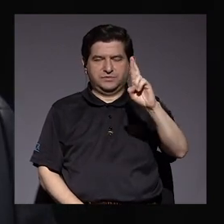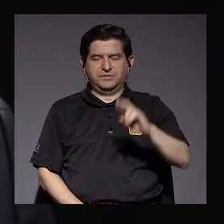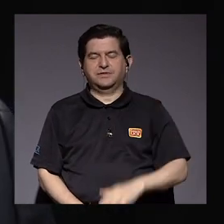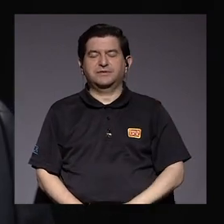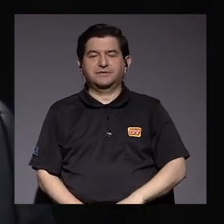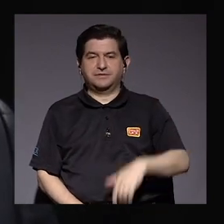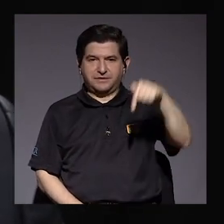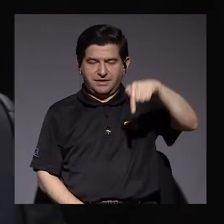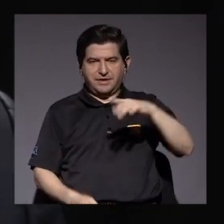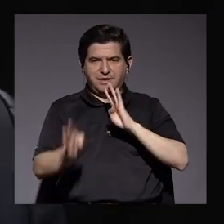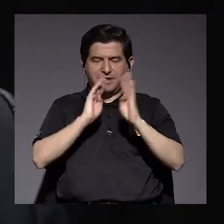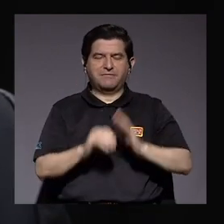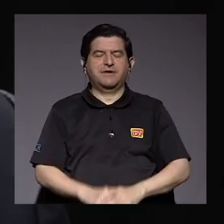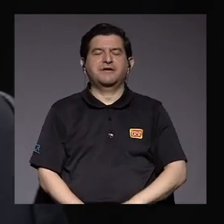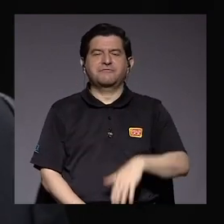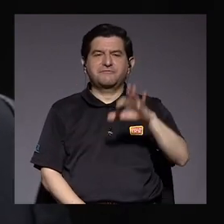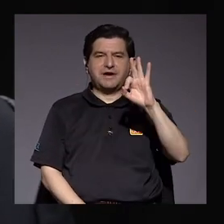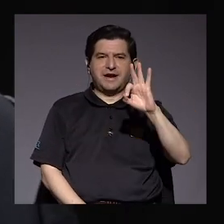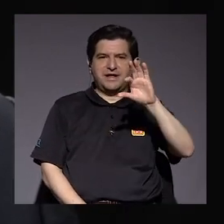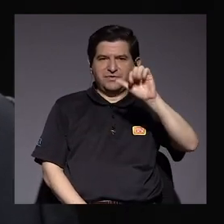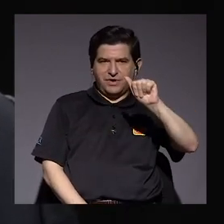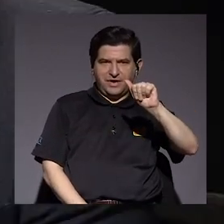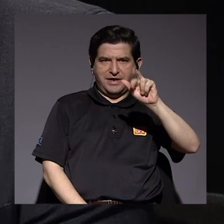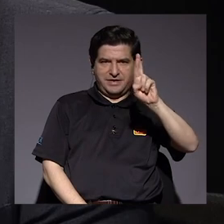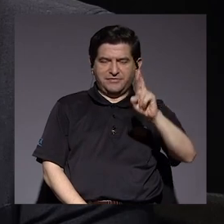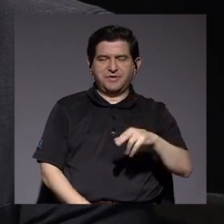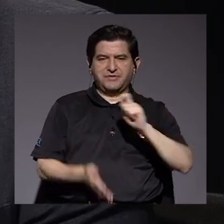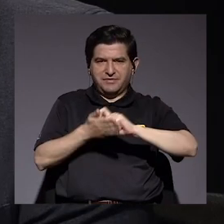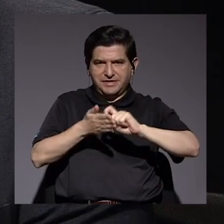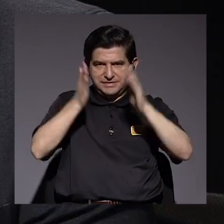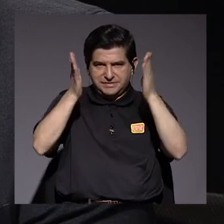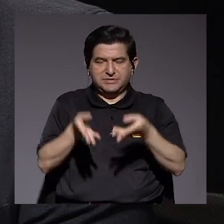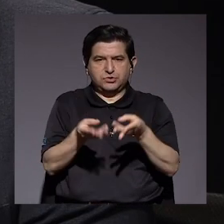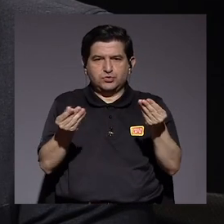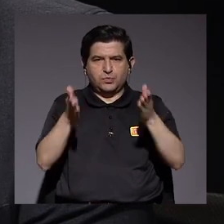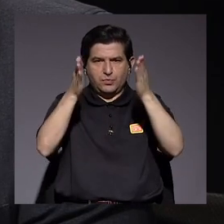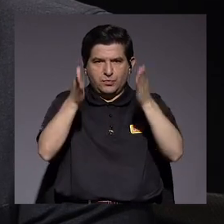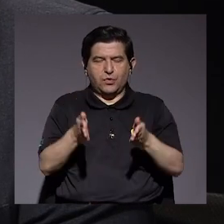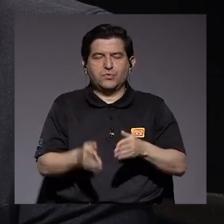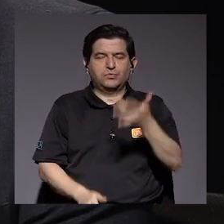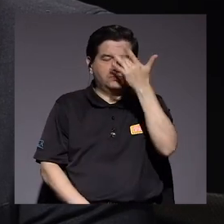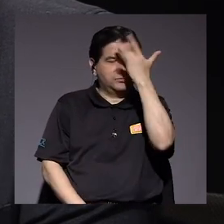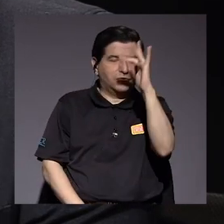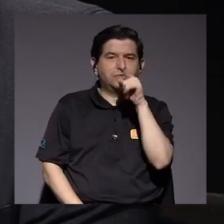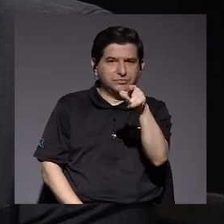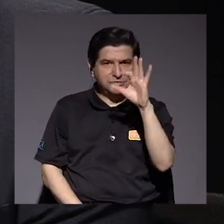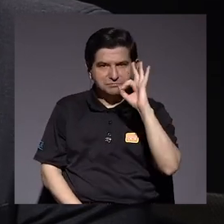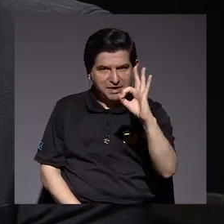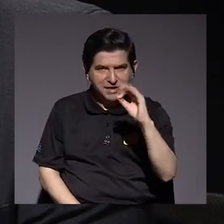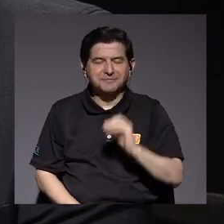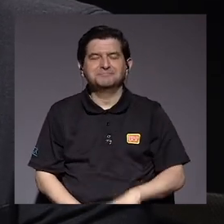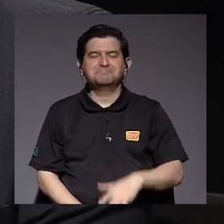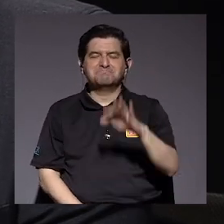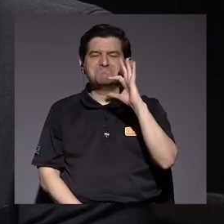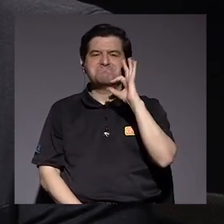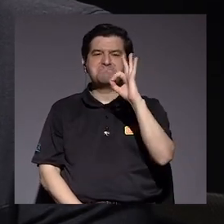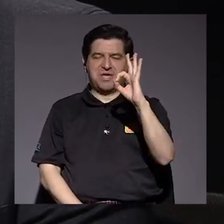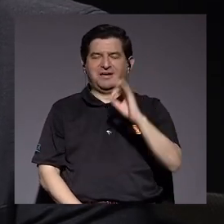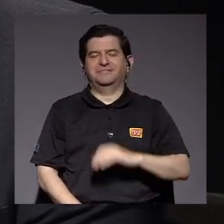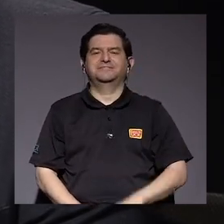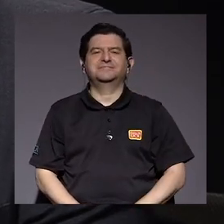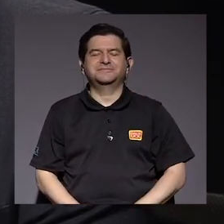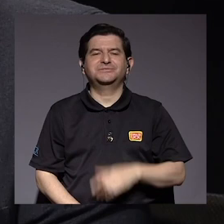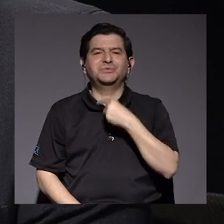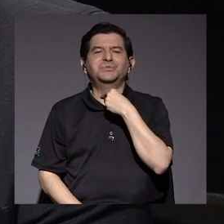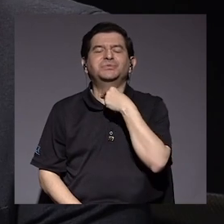con don fernando ara ayer rivas escritor y productor intelectual como estaban fernando muy bien mano y